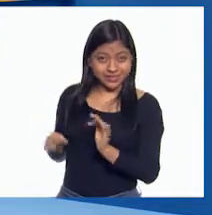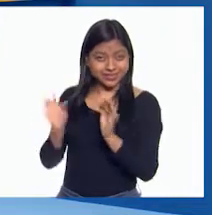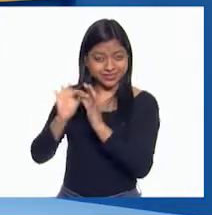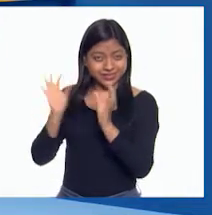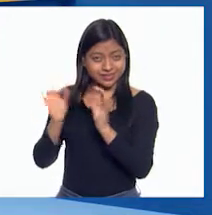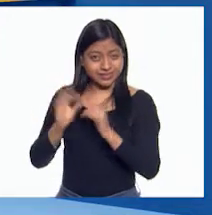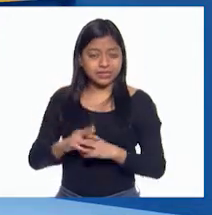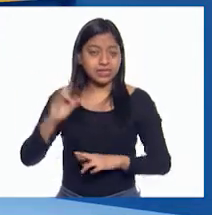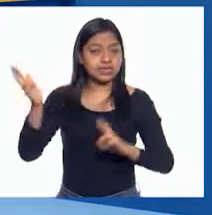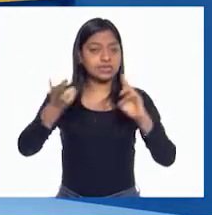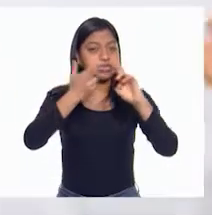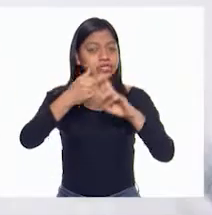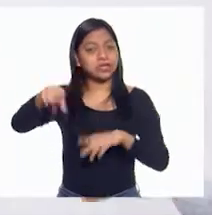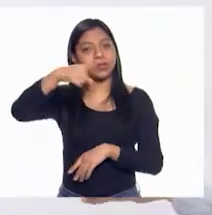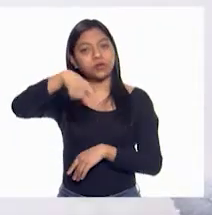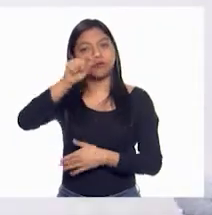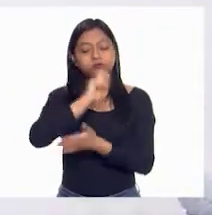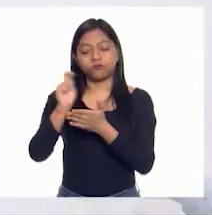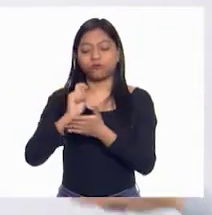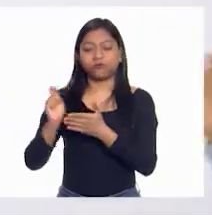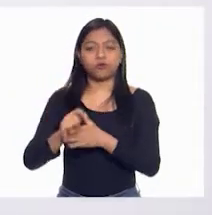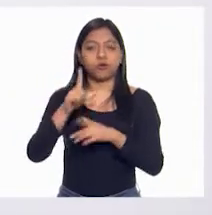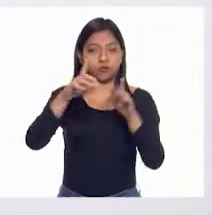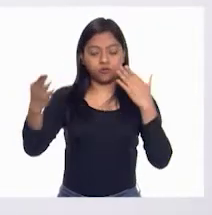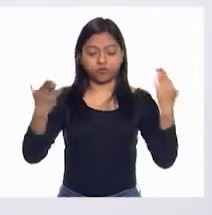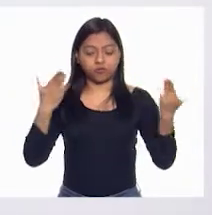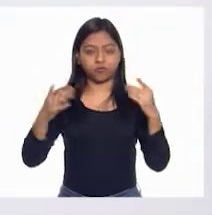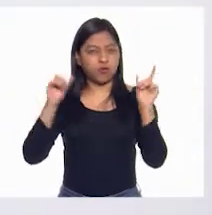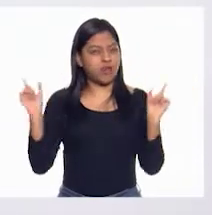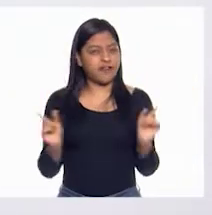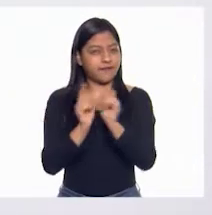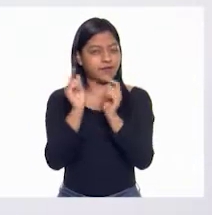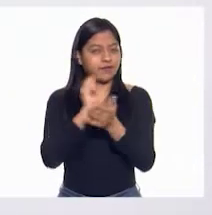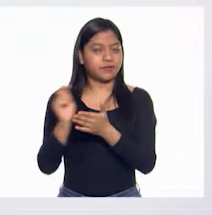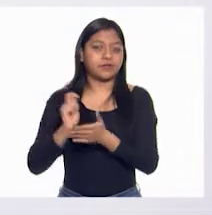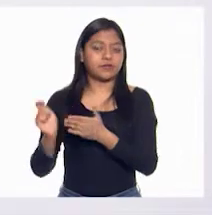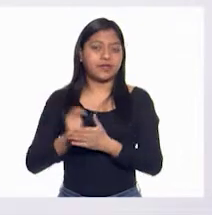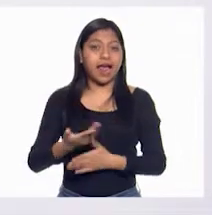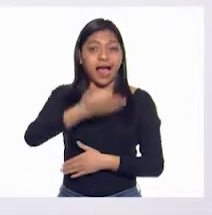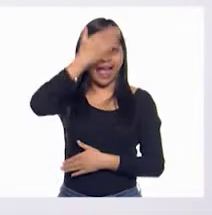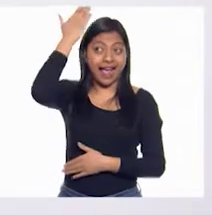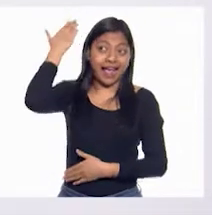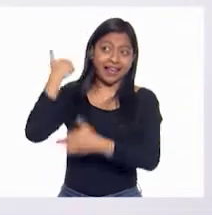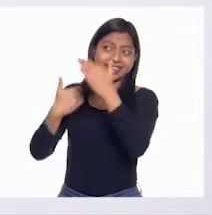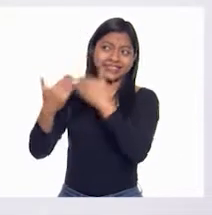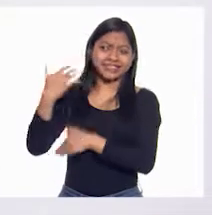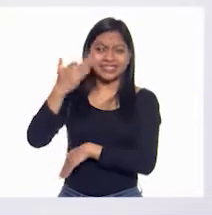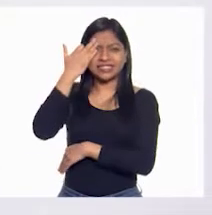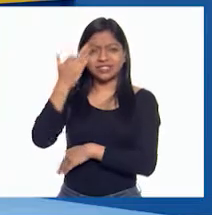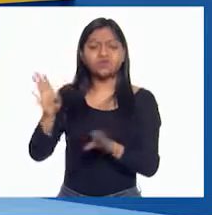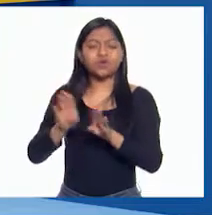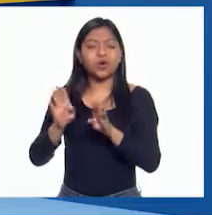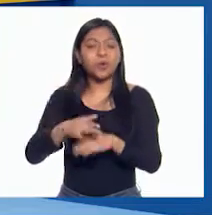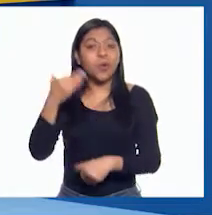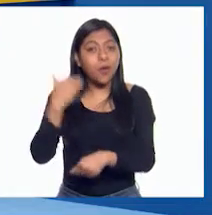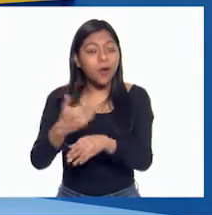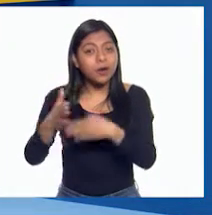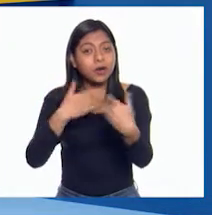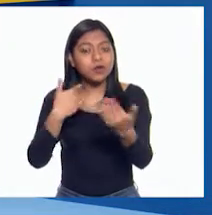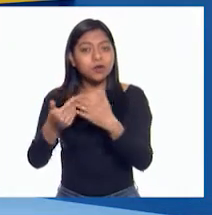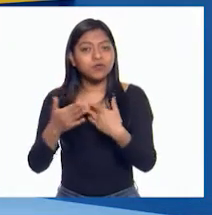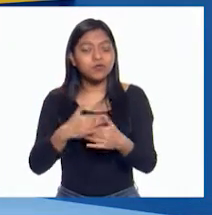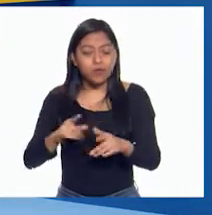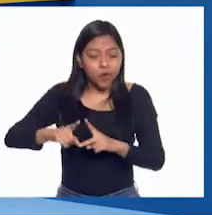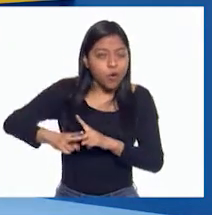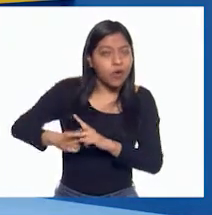sobre la religión, completen su portafolio sintetizando las diferencias que encontramos entre la Edad Media y los inicios